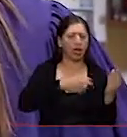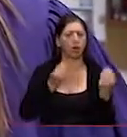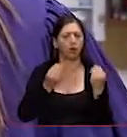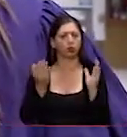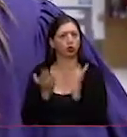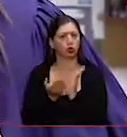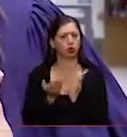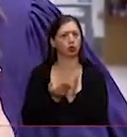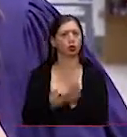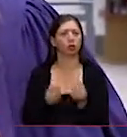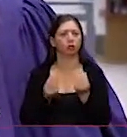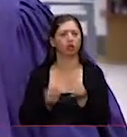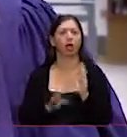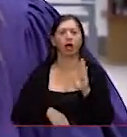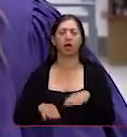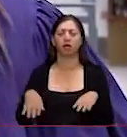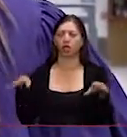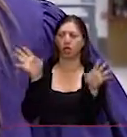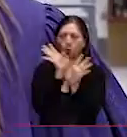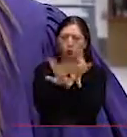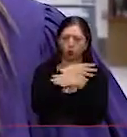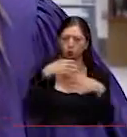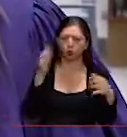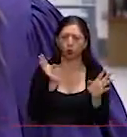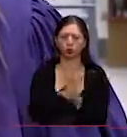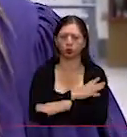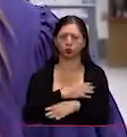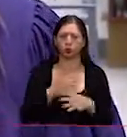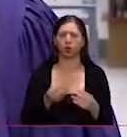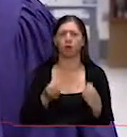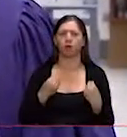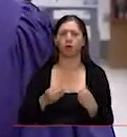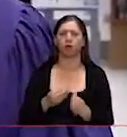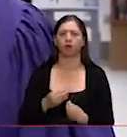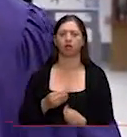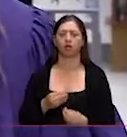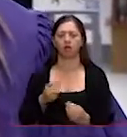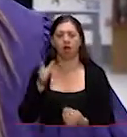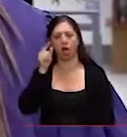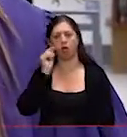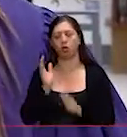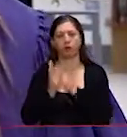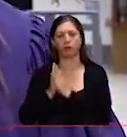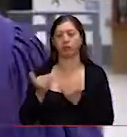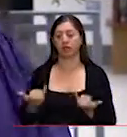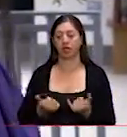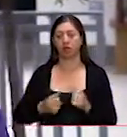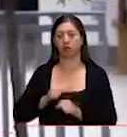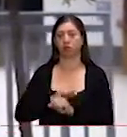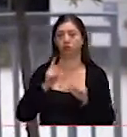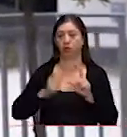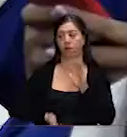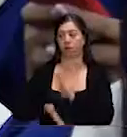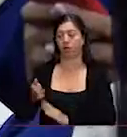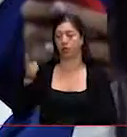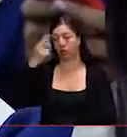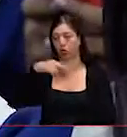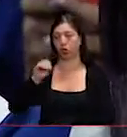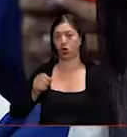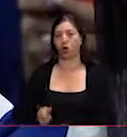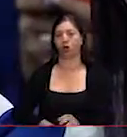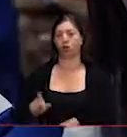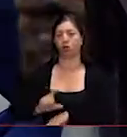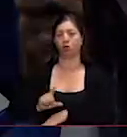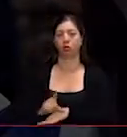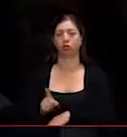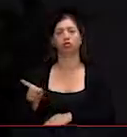mucho. A veces yo estaba trasnochando y yo decía, ¿para qué me acuesto si ya me tengo que levantar a llevar a los niños al colegio? Más o menos así. Si